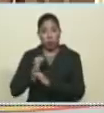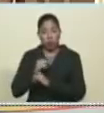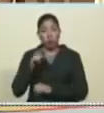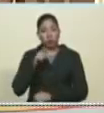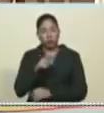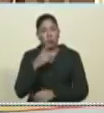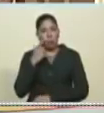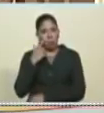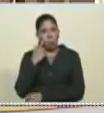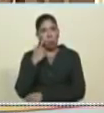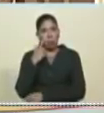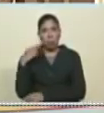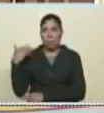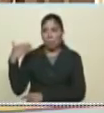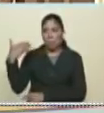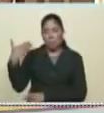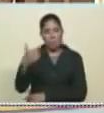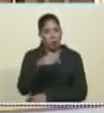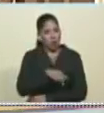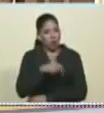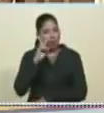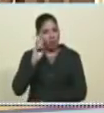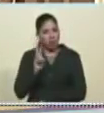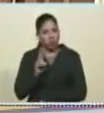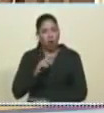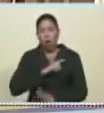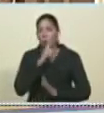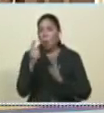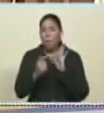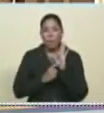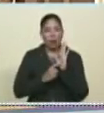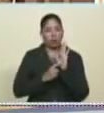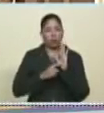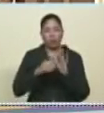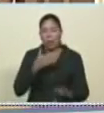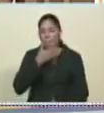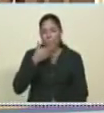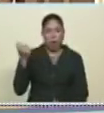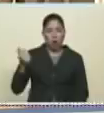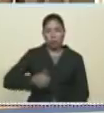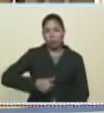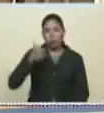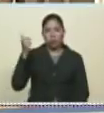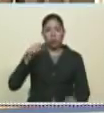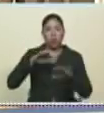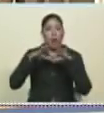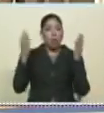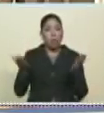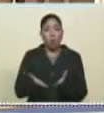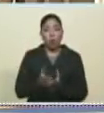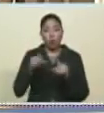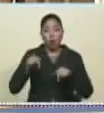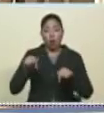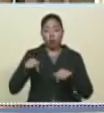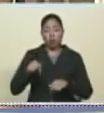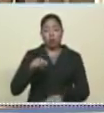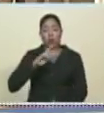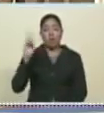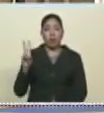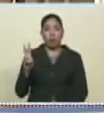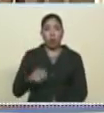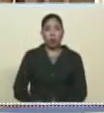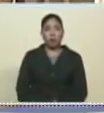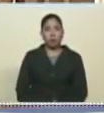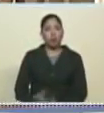electoral venezolano es el más completo y el mejor sistema electoral del mundo entero, y así lo es. Y